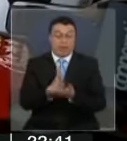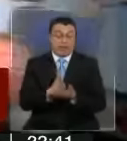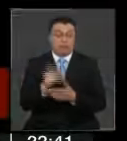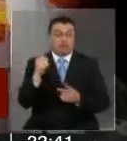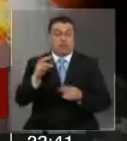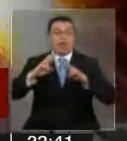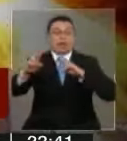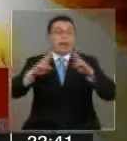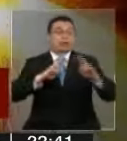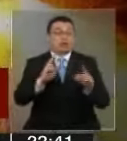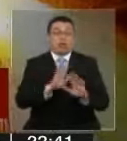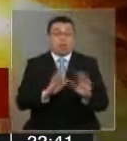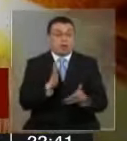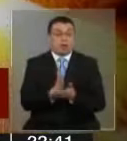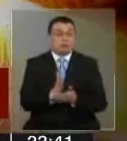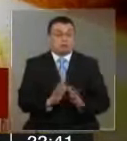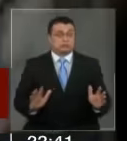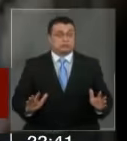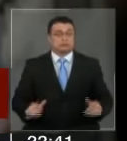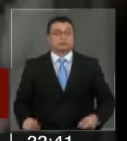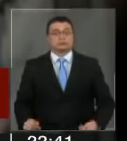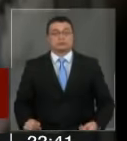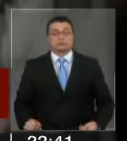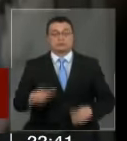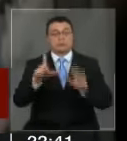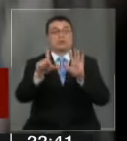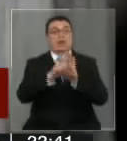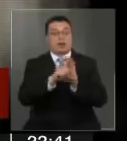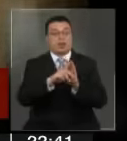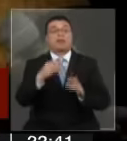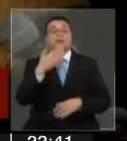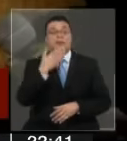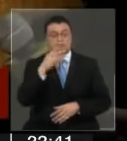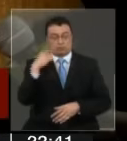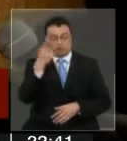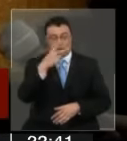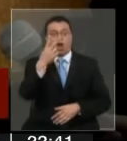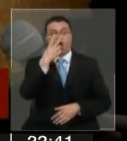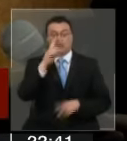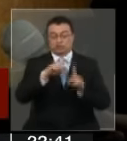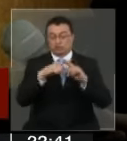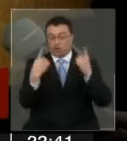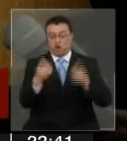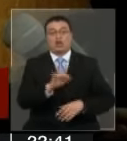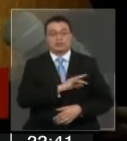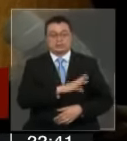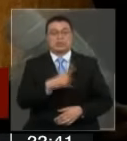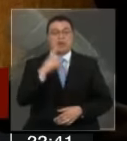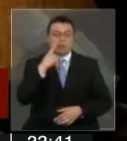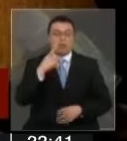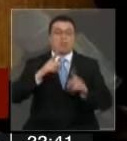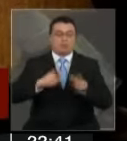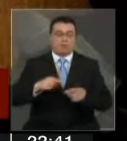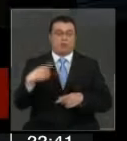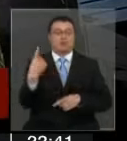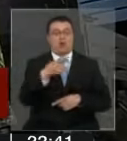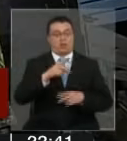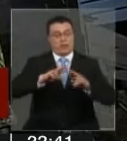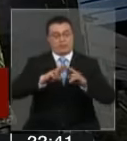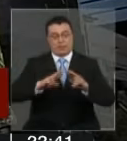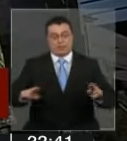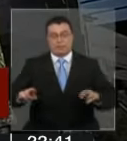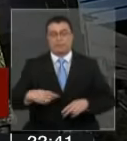Ministerio de Relaciones. Que esa ley también sea conocida por todos los chilenos y podamos de alguna manera tener tranquilidad.